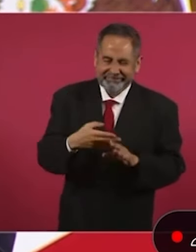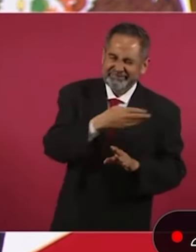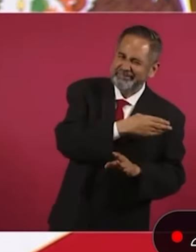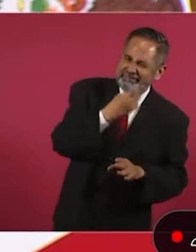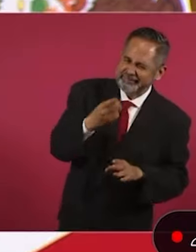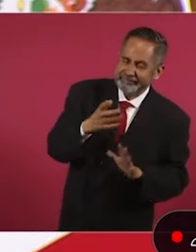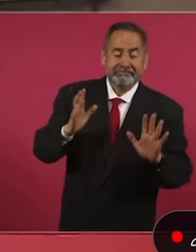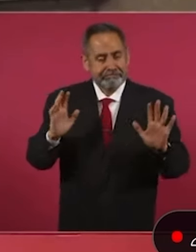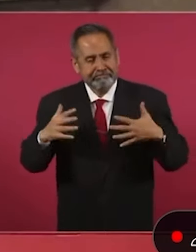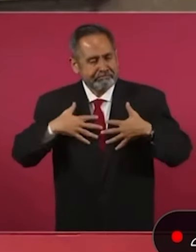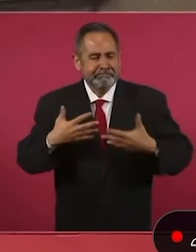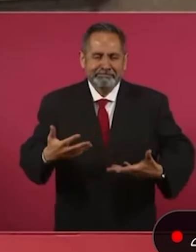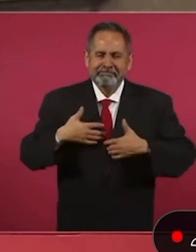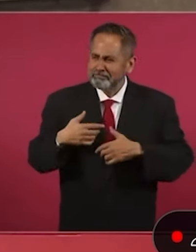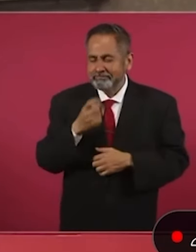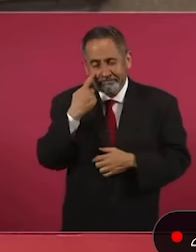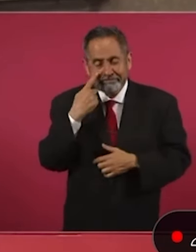Pues miren,